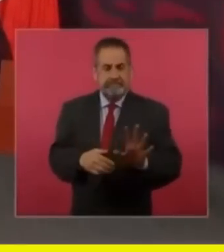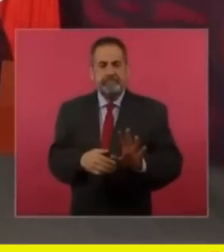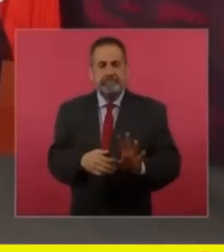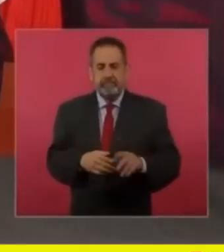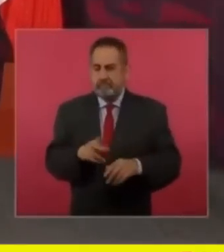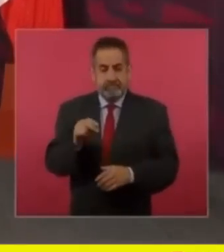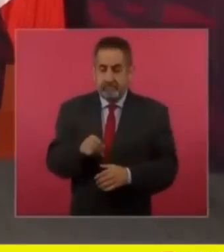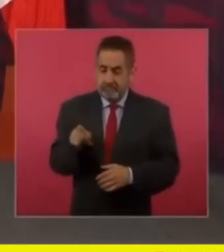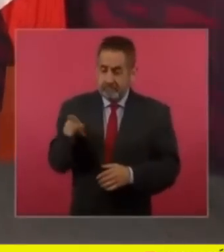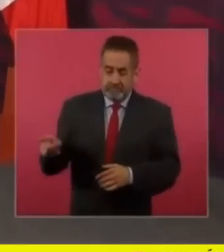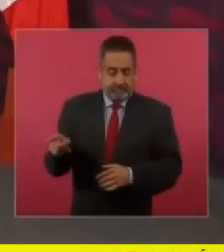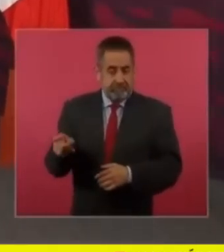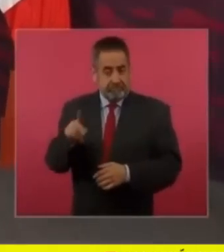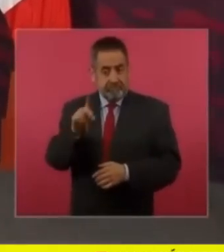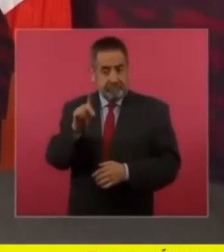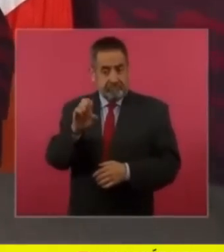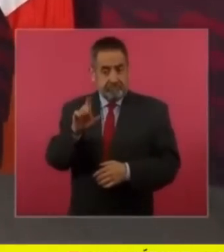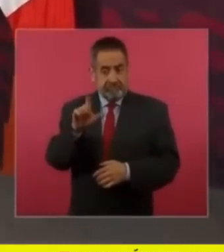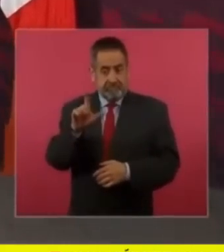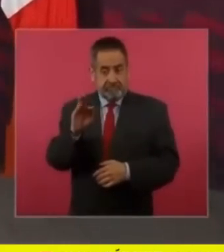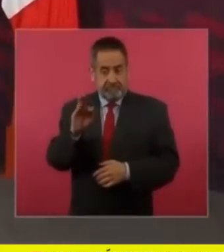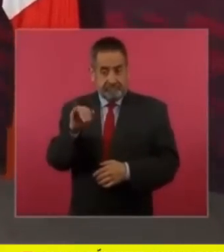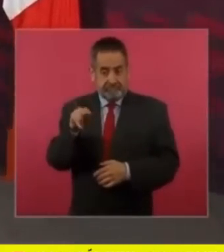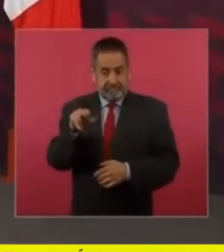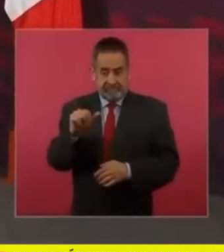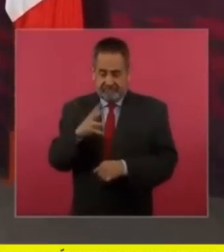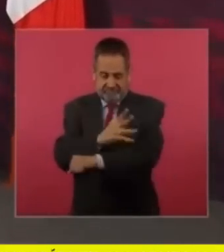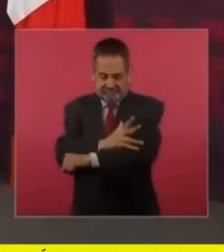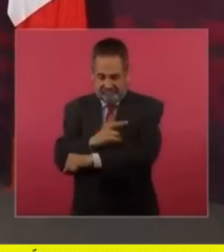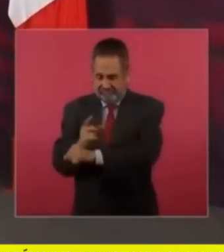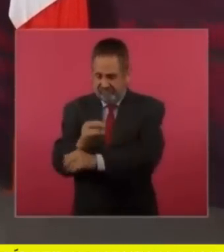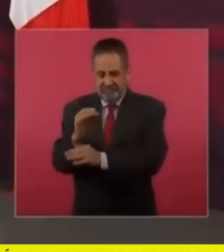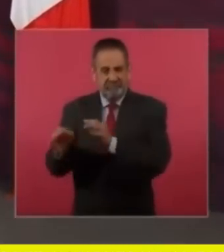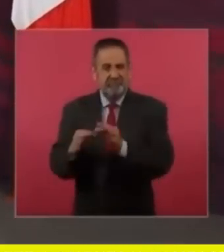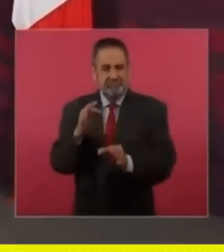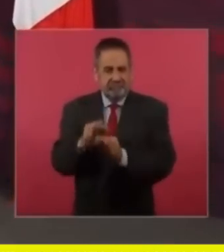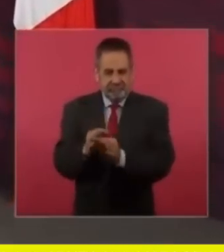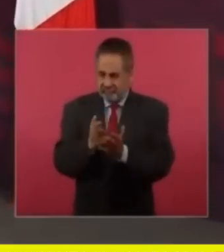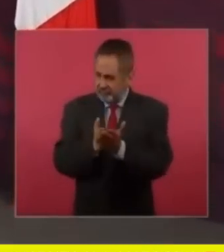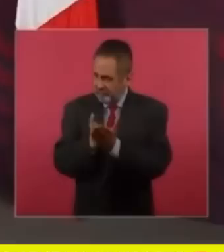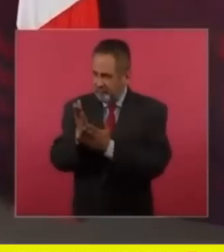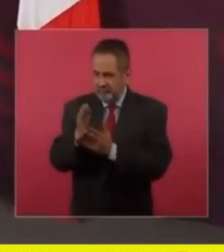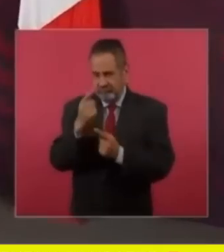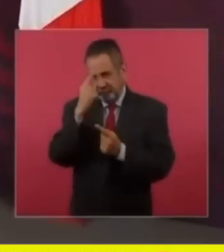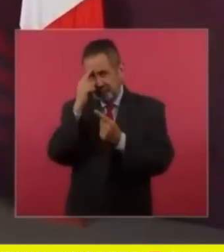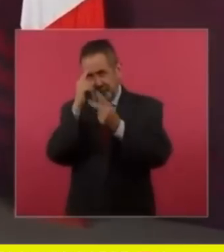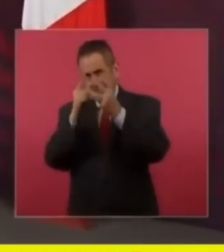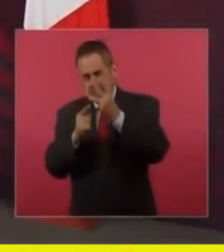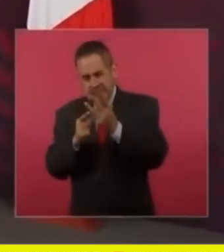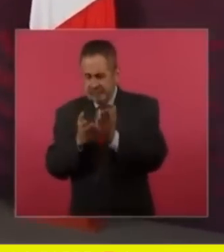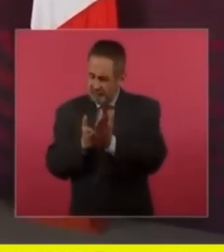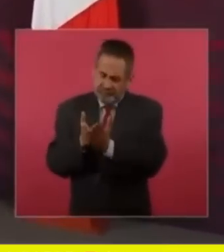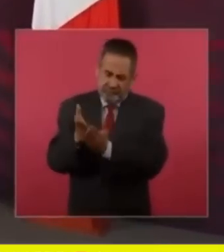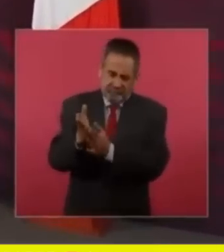no, la maestra Delfina es honesta. Es una mujer con principios, íntegra,